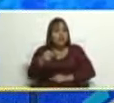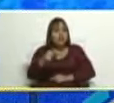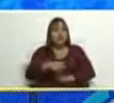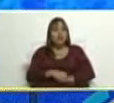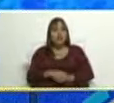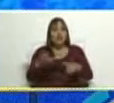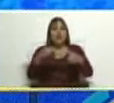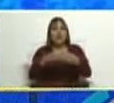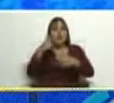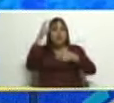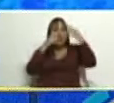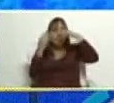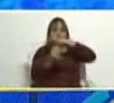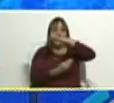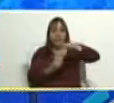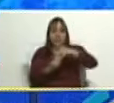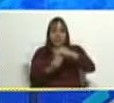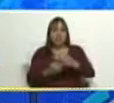Hugo Chávez de base.